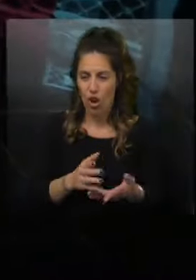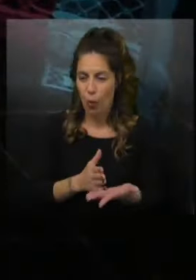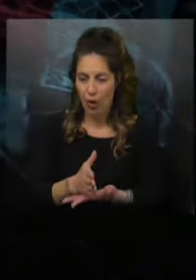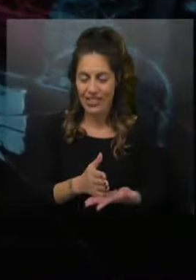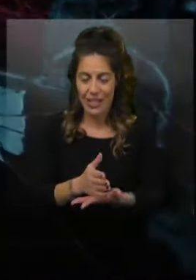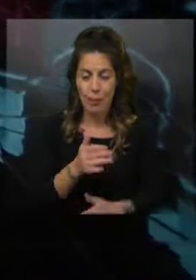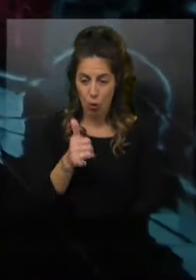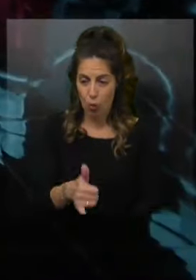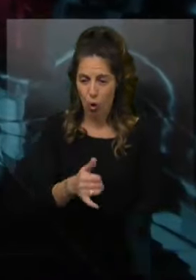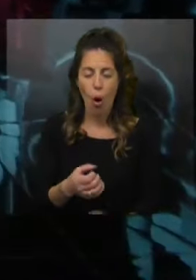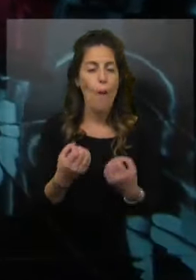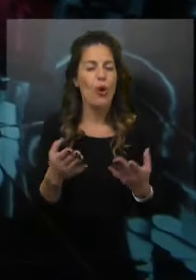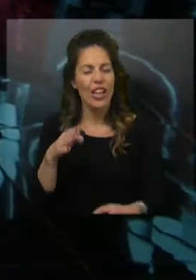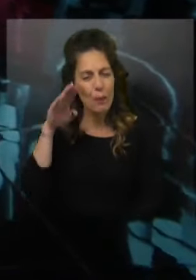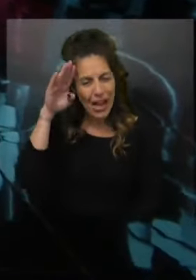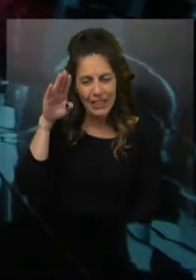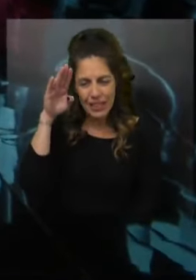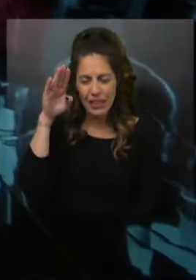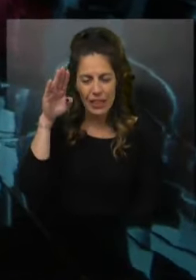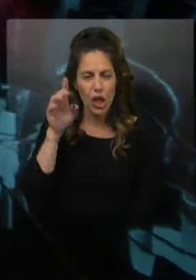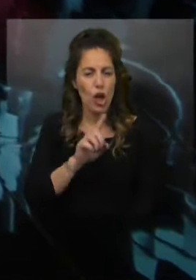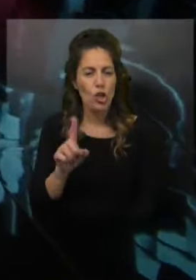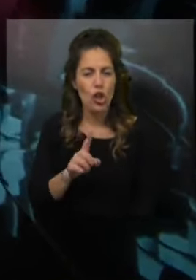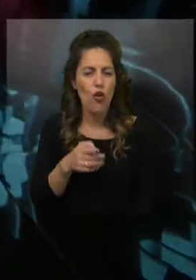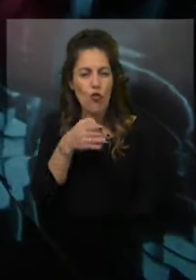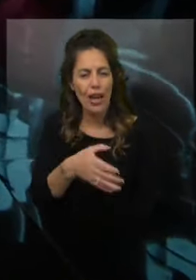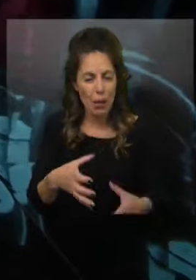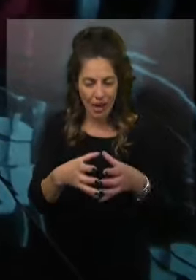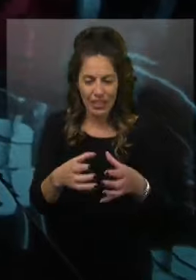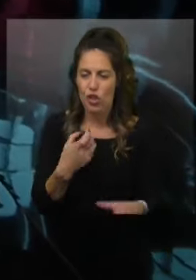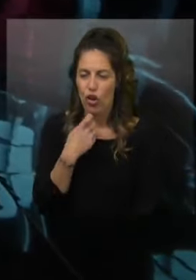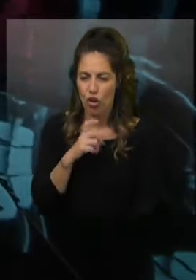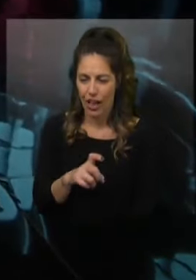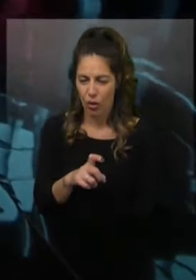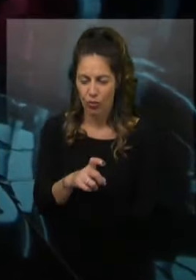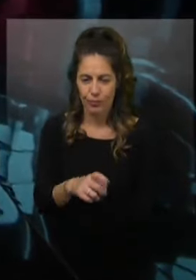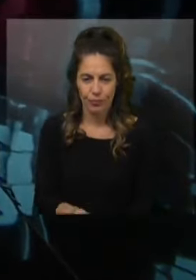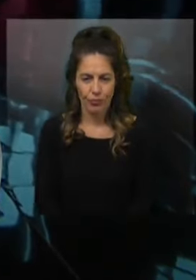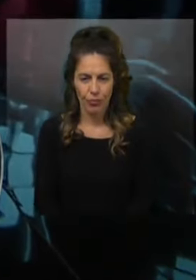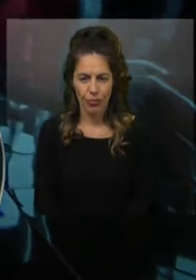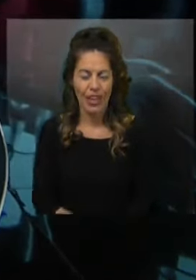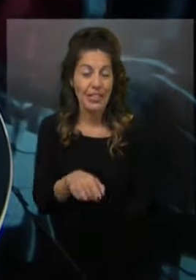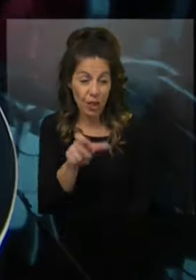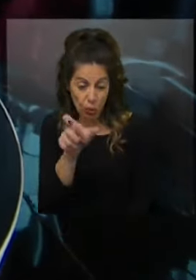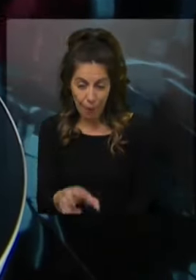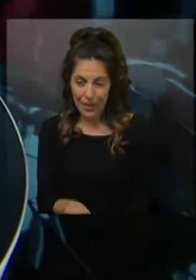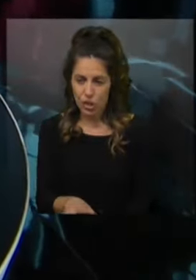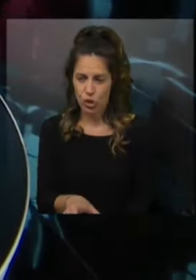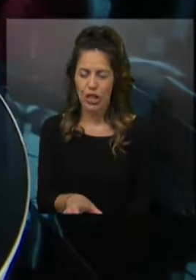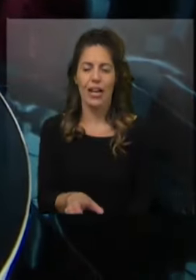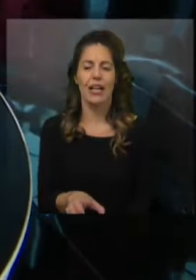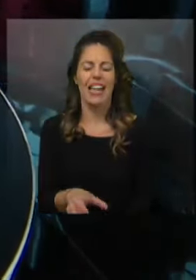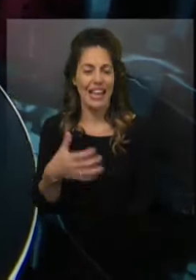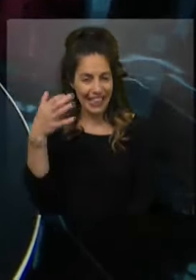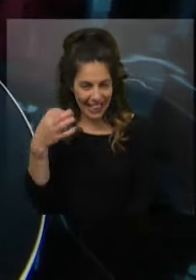hubo Por qué manini no fue al partido Colorado siendo un hombre que